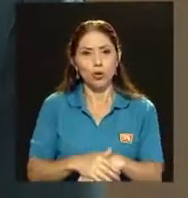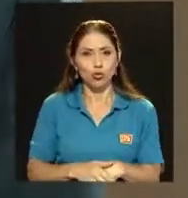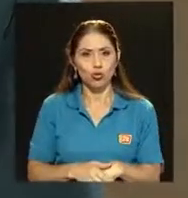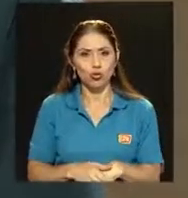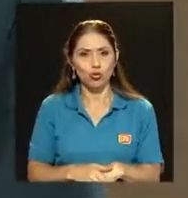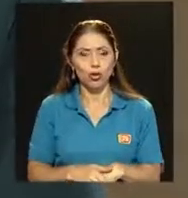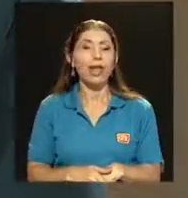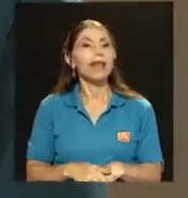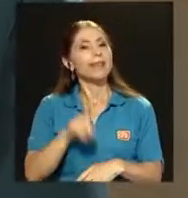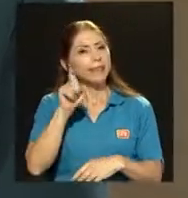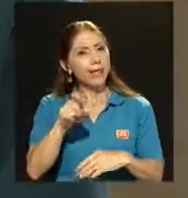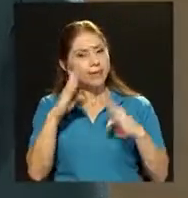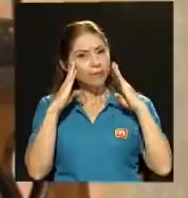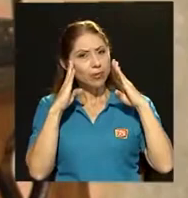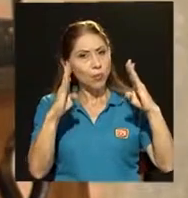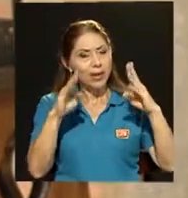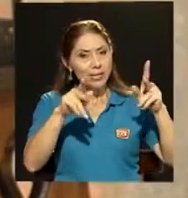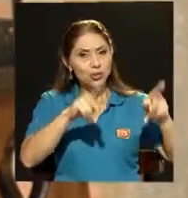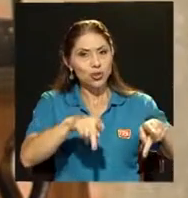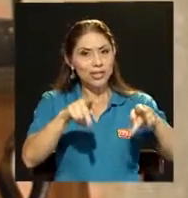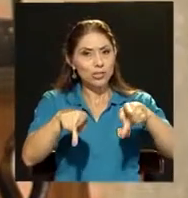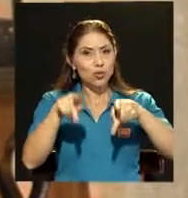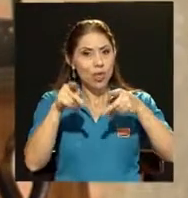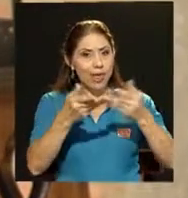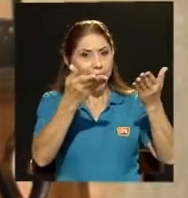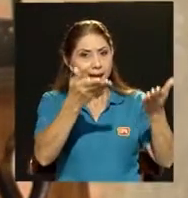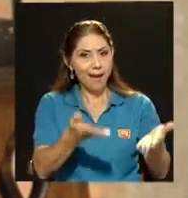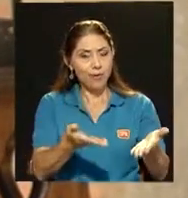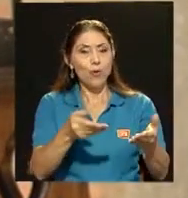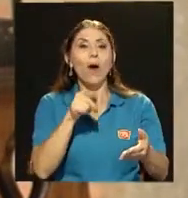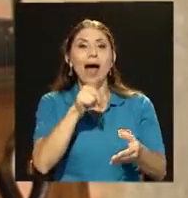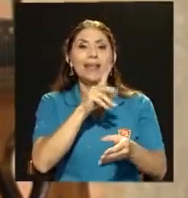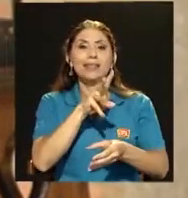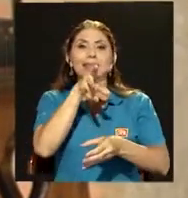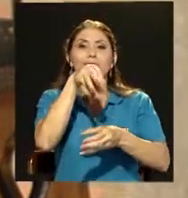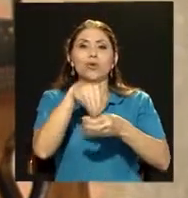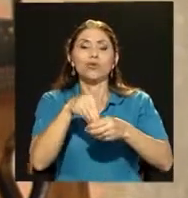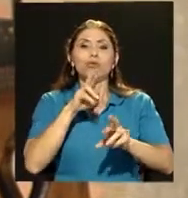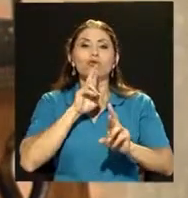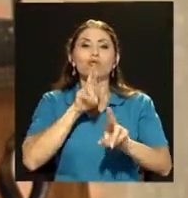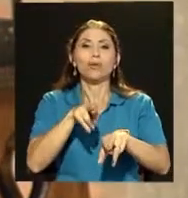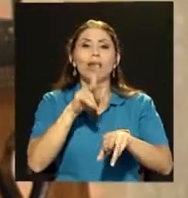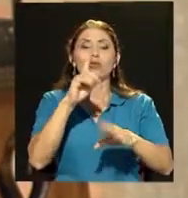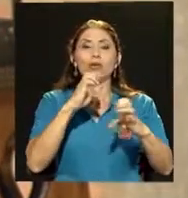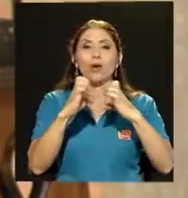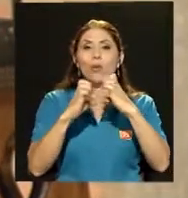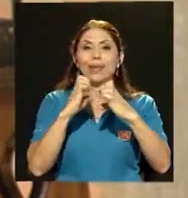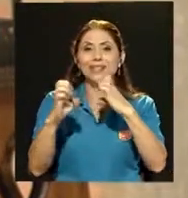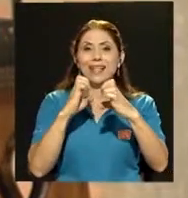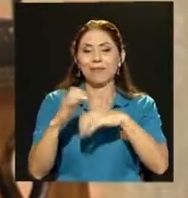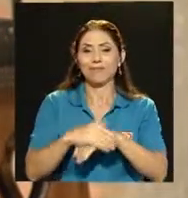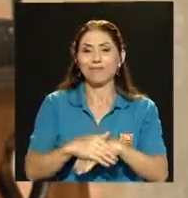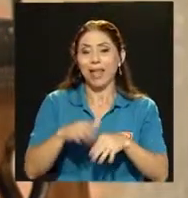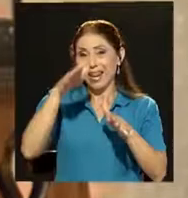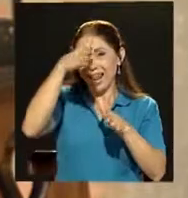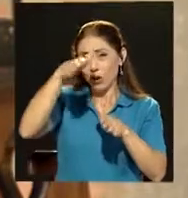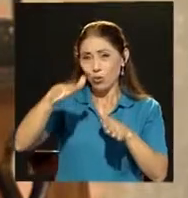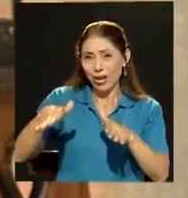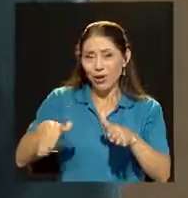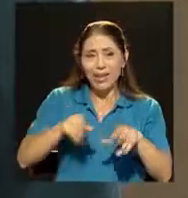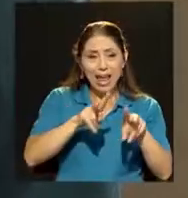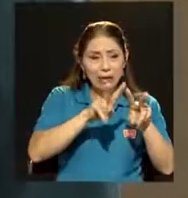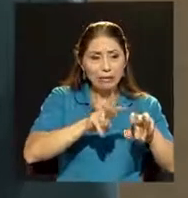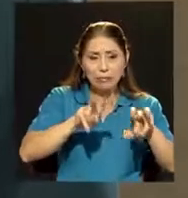el ciudadano, y ahí se incluye los resultados de una encuesta. La Contraloría hace todo un análisis de estos servicios que